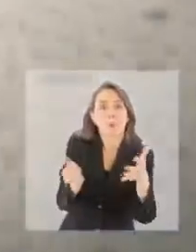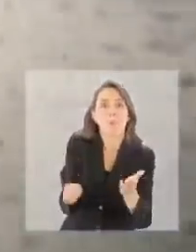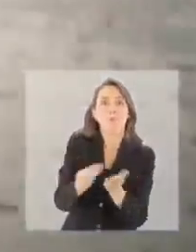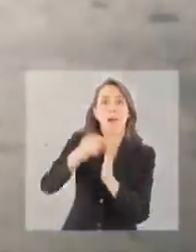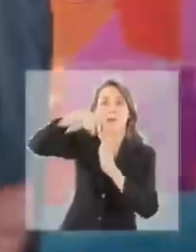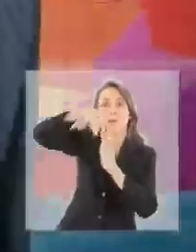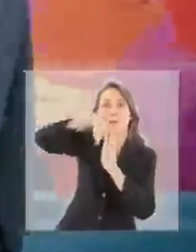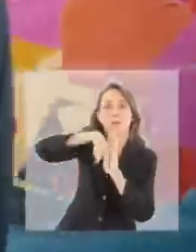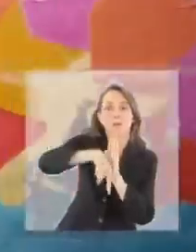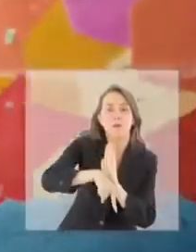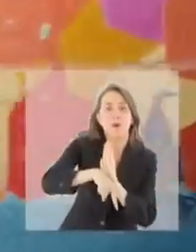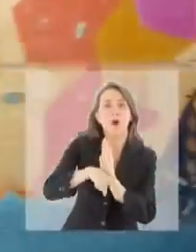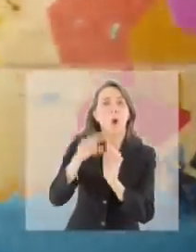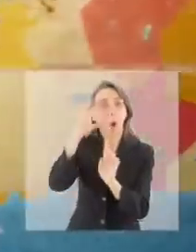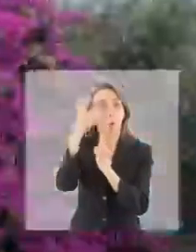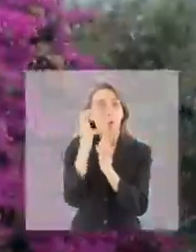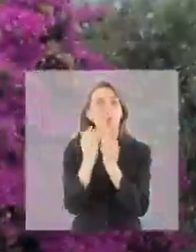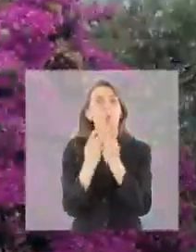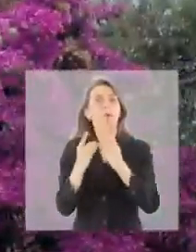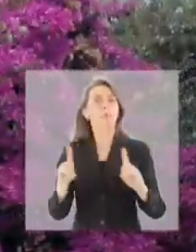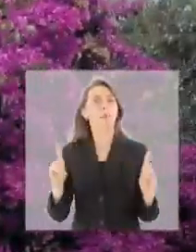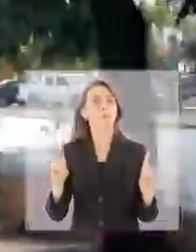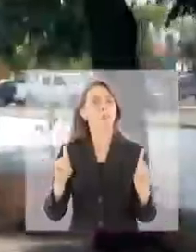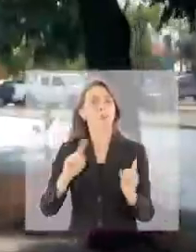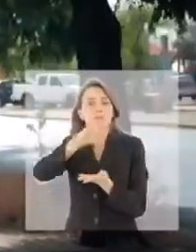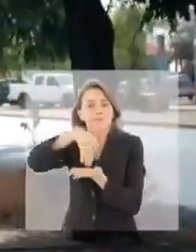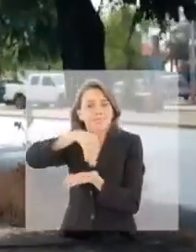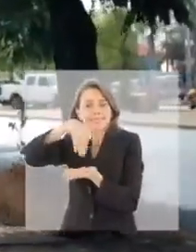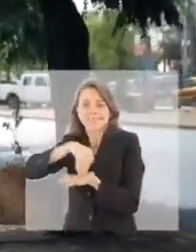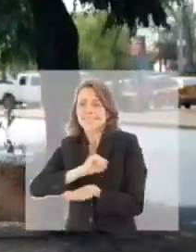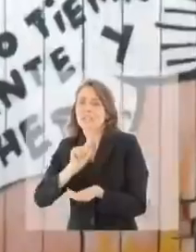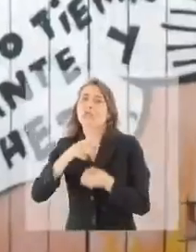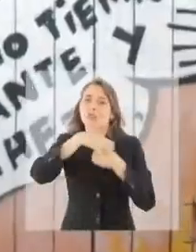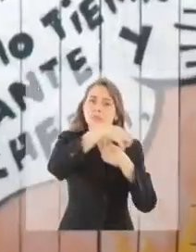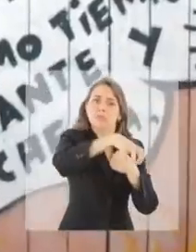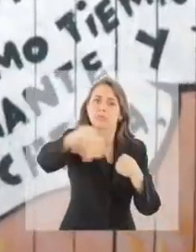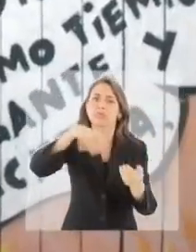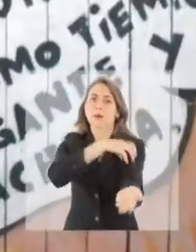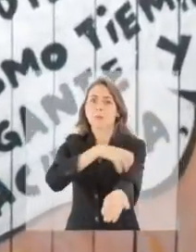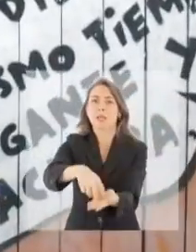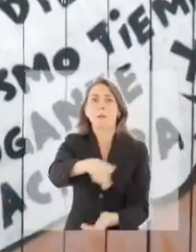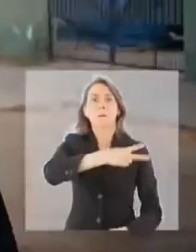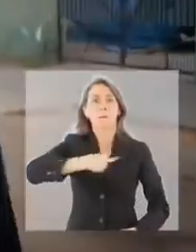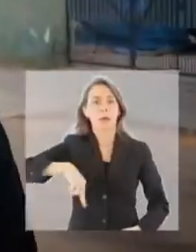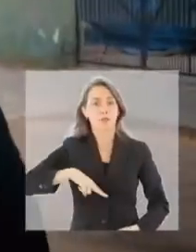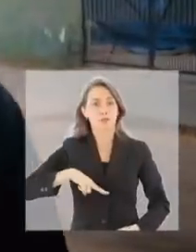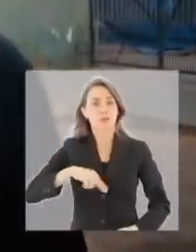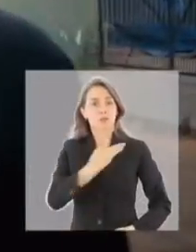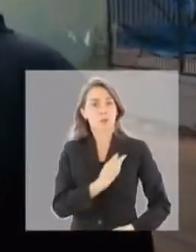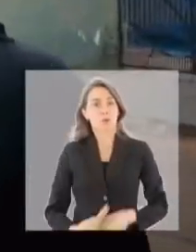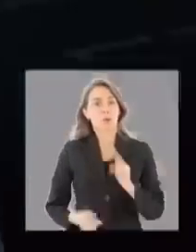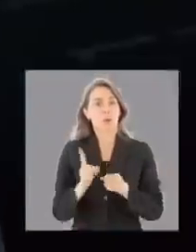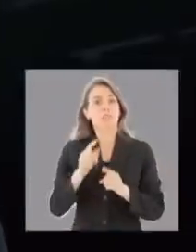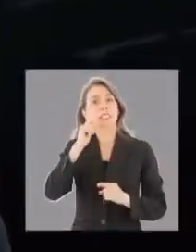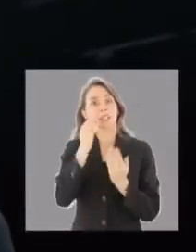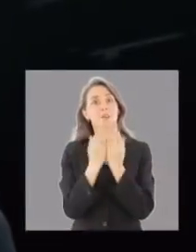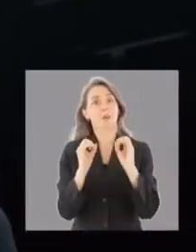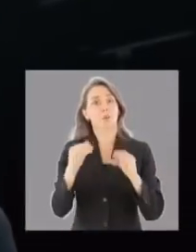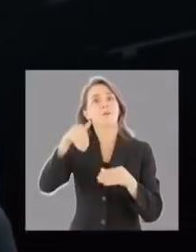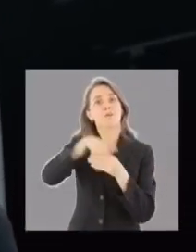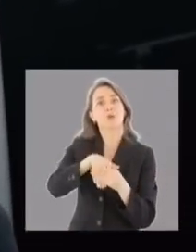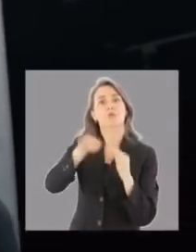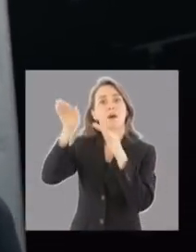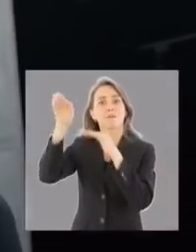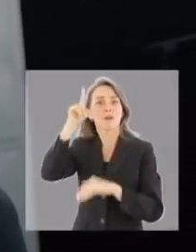el Ministerio de Educación, que promuevan y o profundicen la democratización de la cultura y su descentralización. Porque para nosotros gobernar